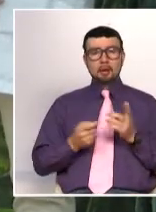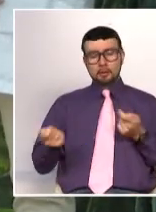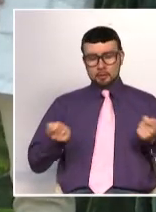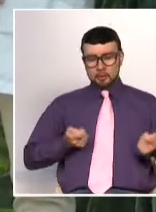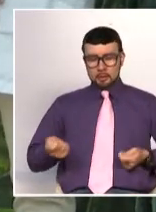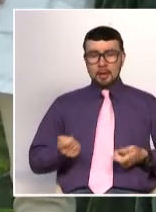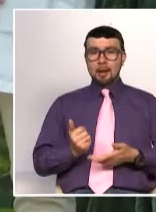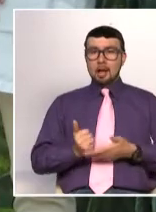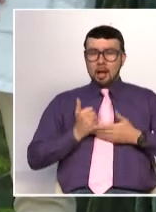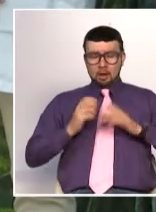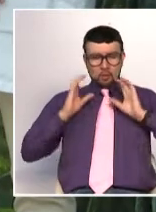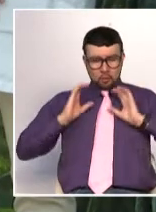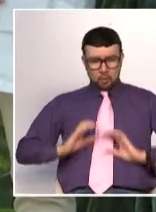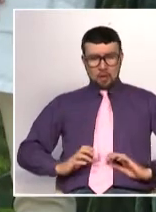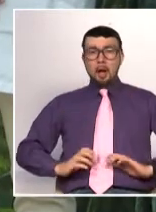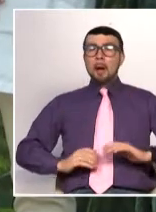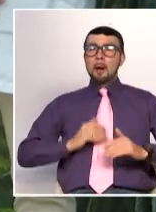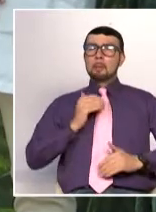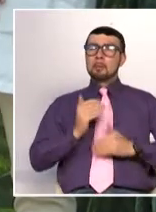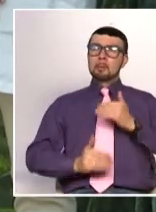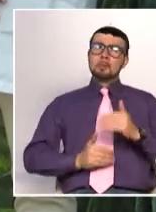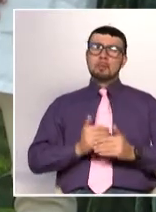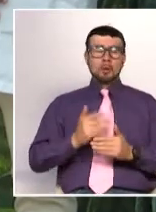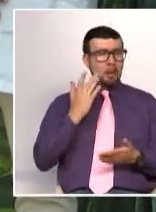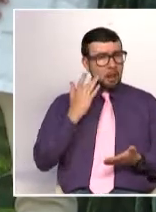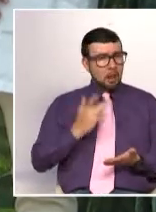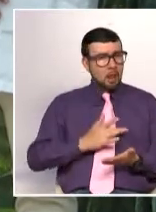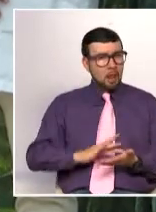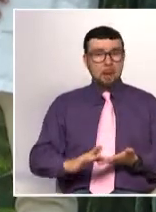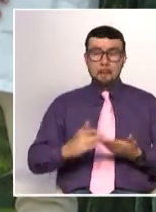al organismo a hacer el proceso de desintoxicación